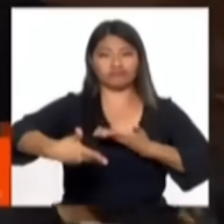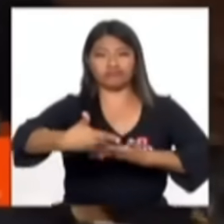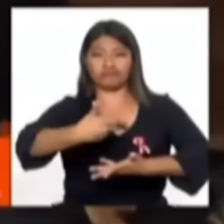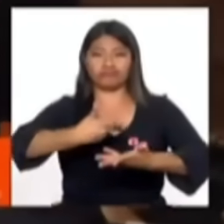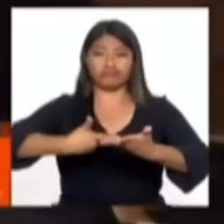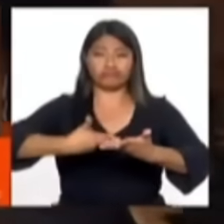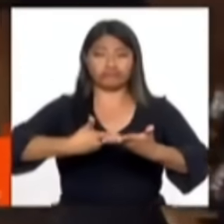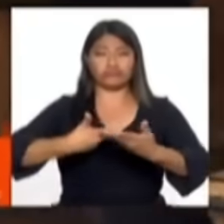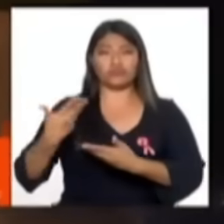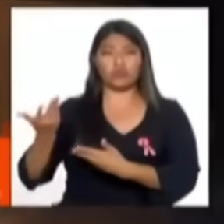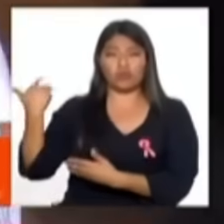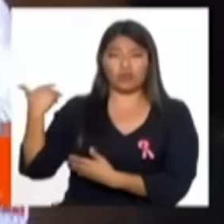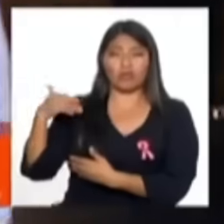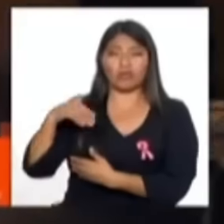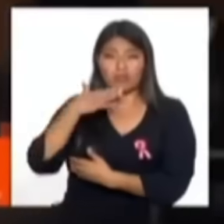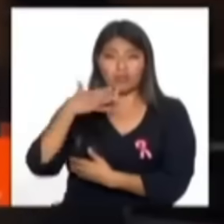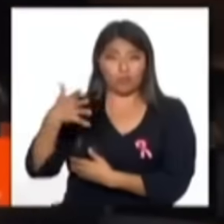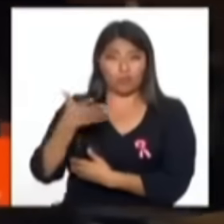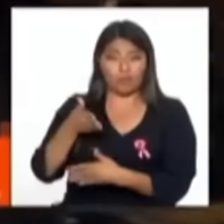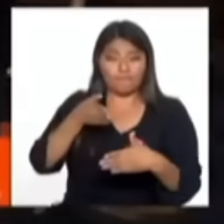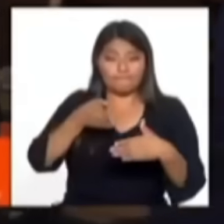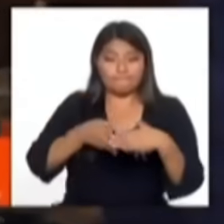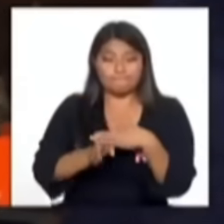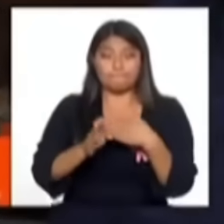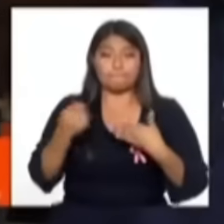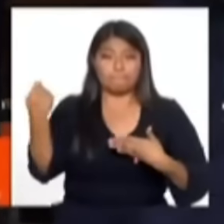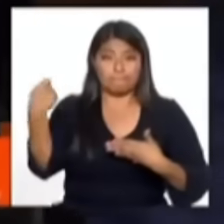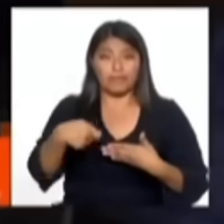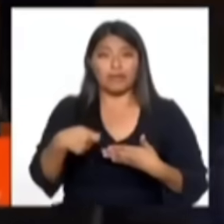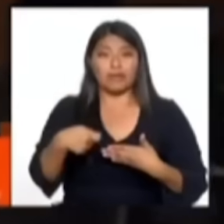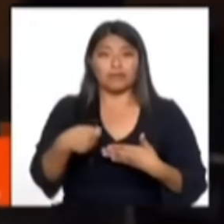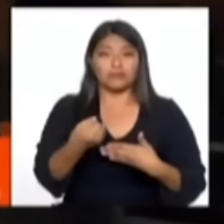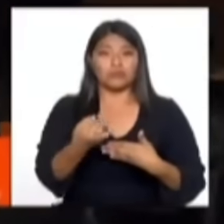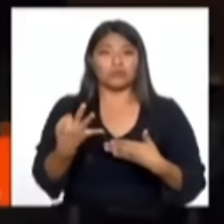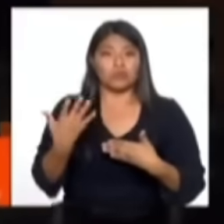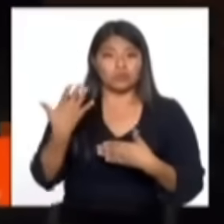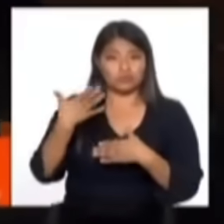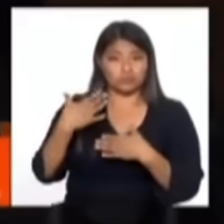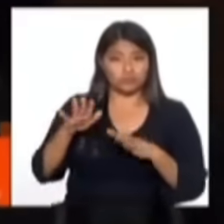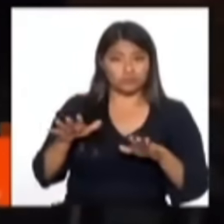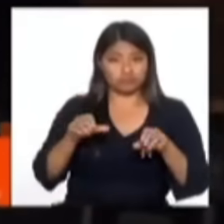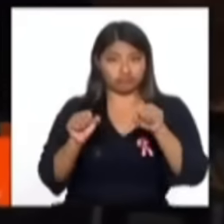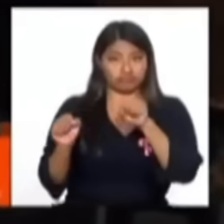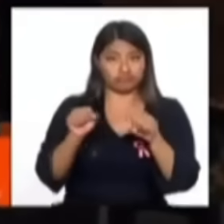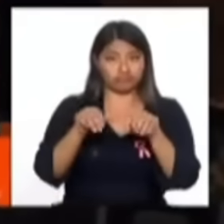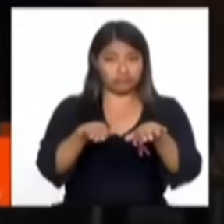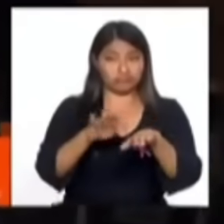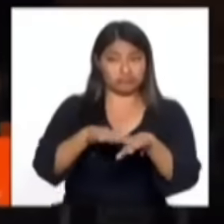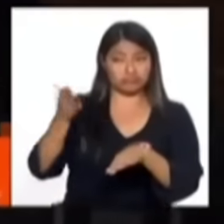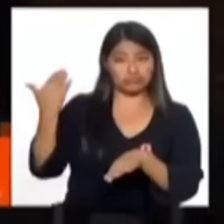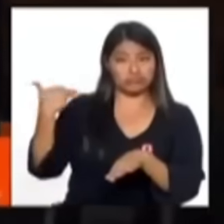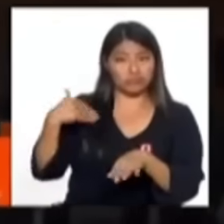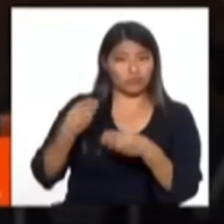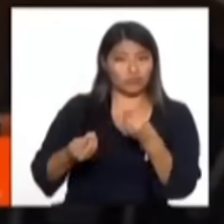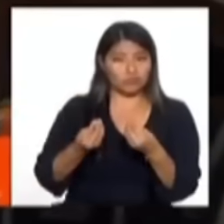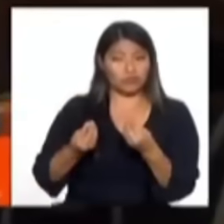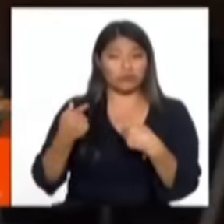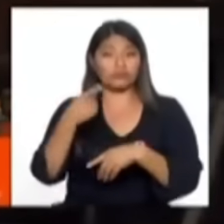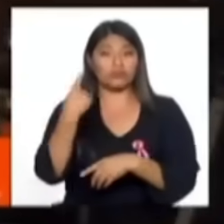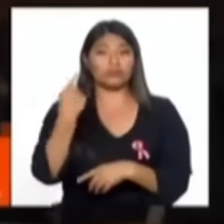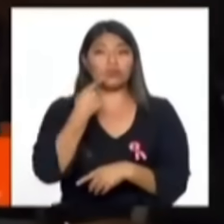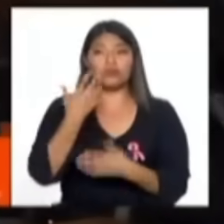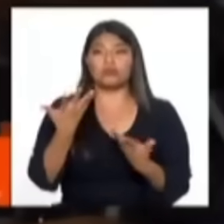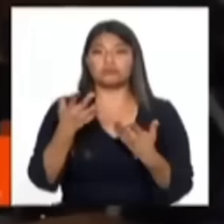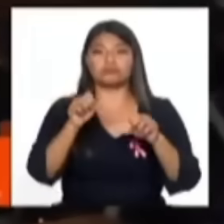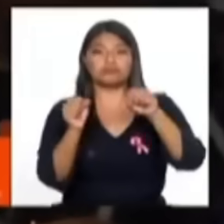esto. Hablaban también de que hay un peaje para los vehículos menores, es decir, no los que traen mercadería, simplemente por traer